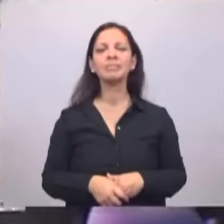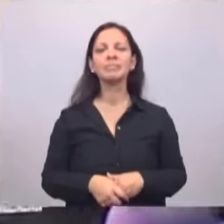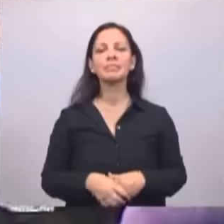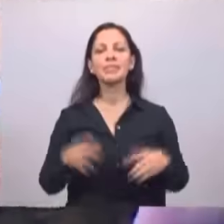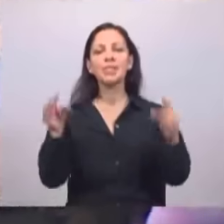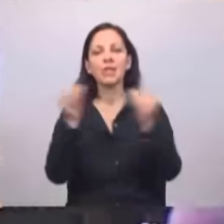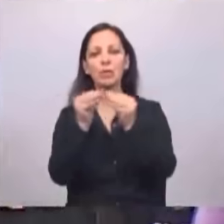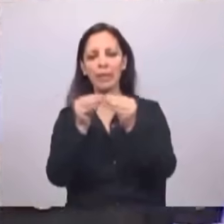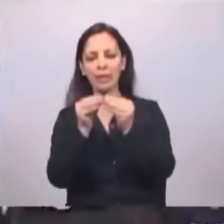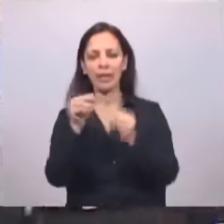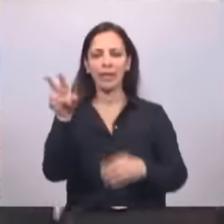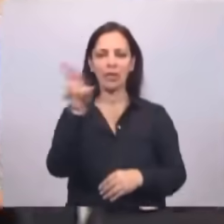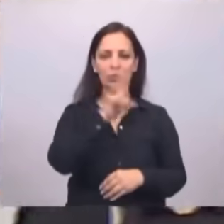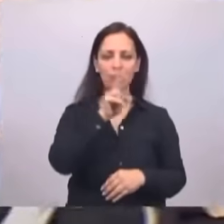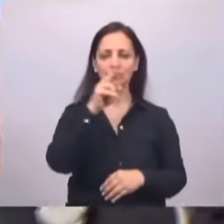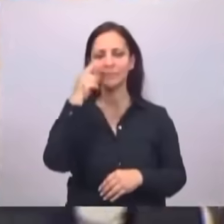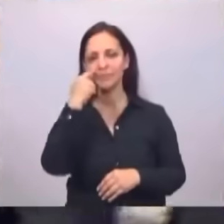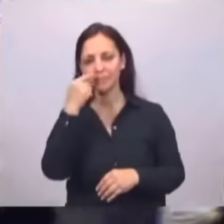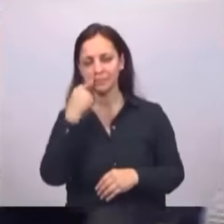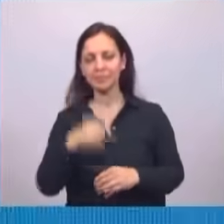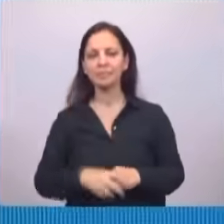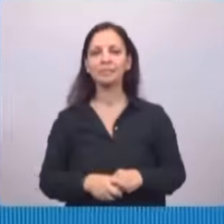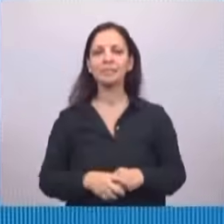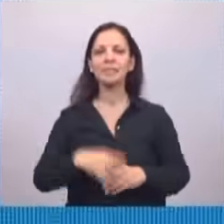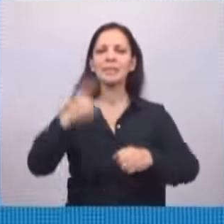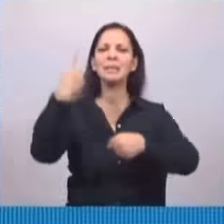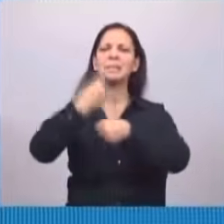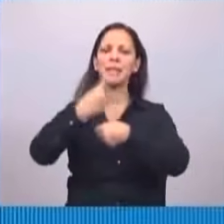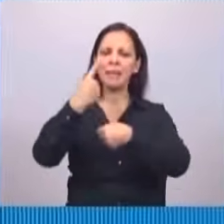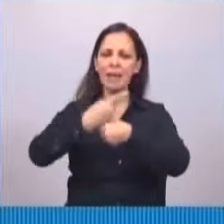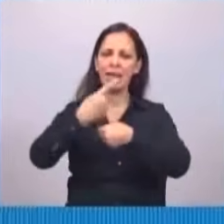Compañeros, compañeras, en primer lugar,